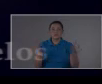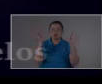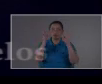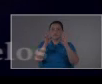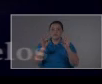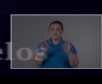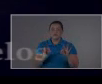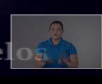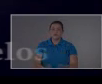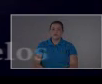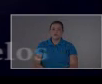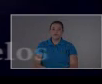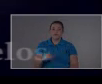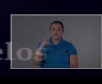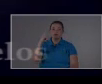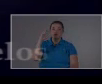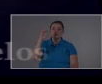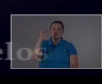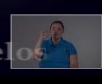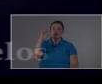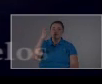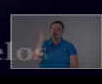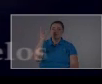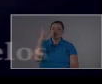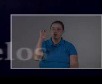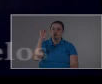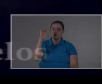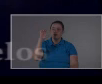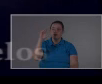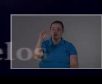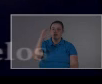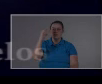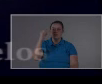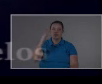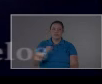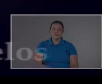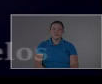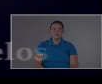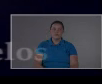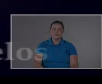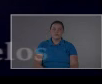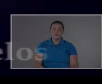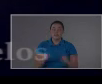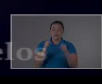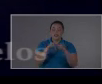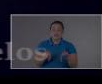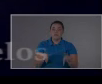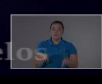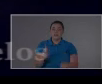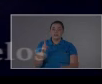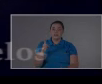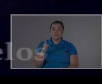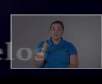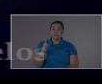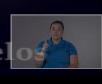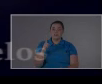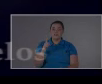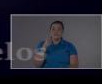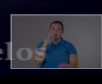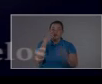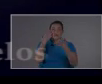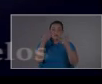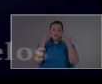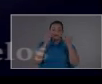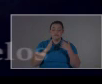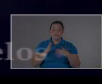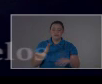La muerte de una mascota. En serio, hermano, si yo no comprendo a un hijo, a un